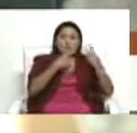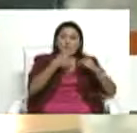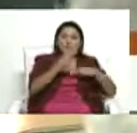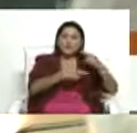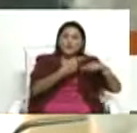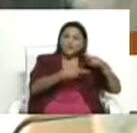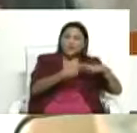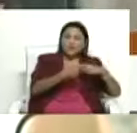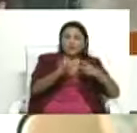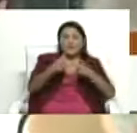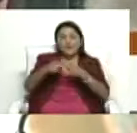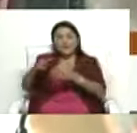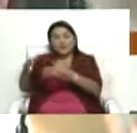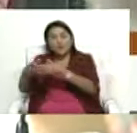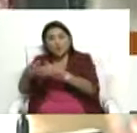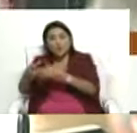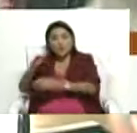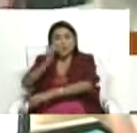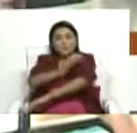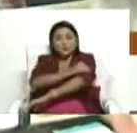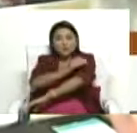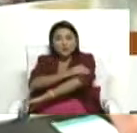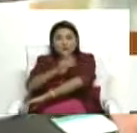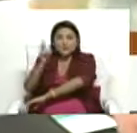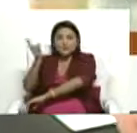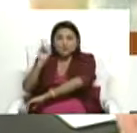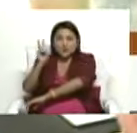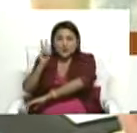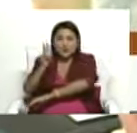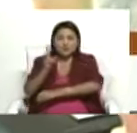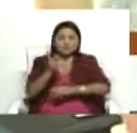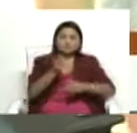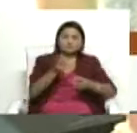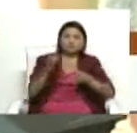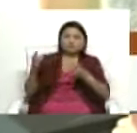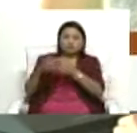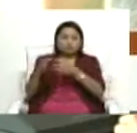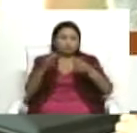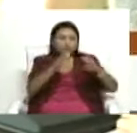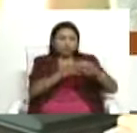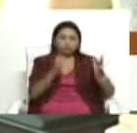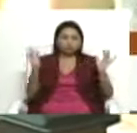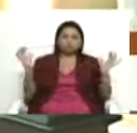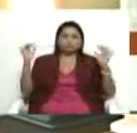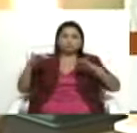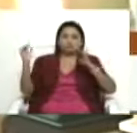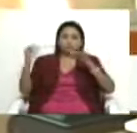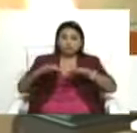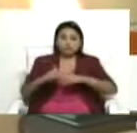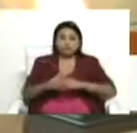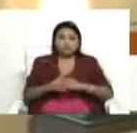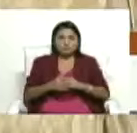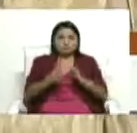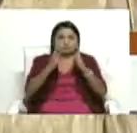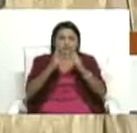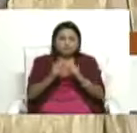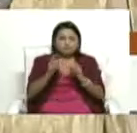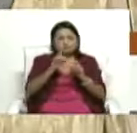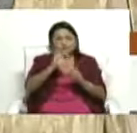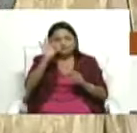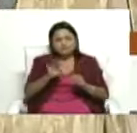los partidos de la oposición venezolana que se encuentran reunidos hoy aquí, comprenden más